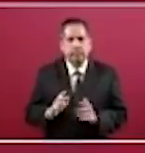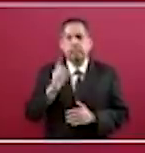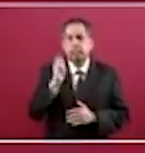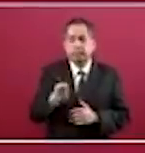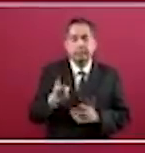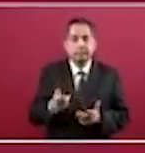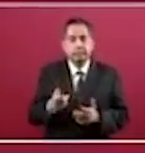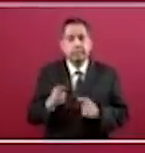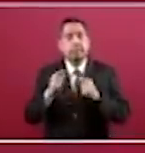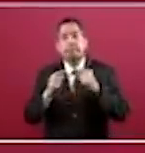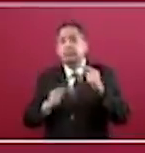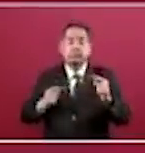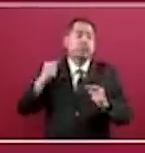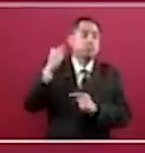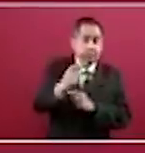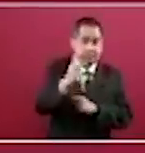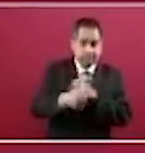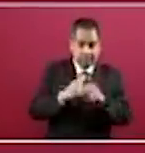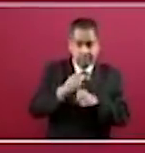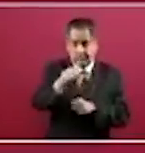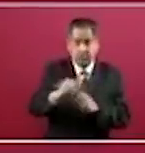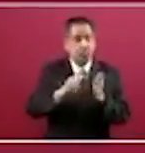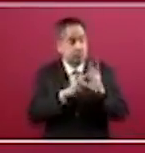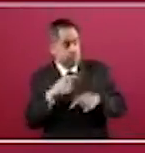que regresen los mismos